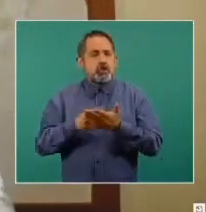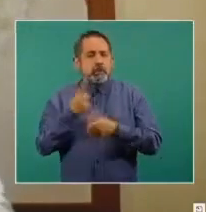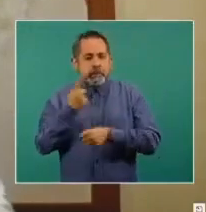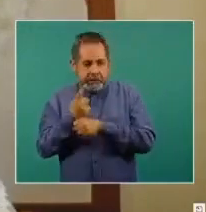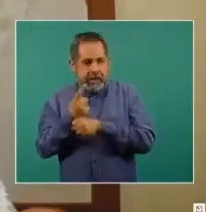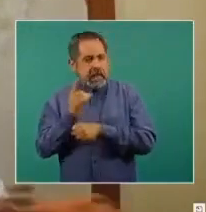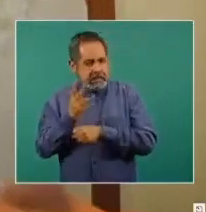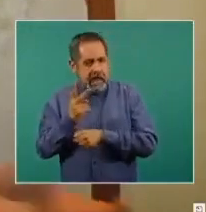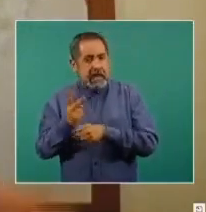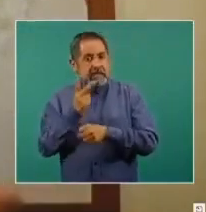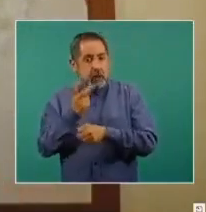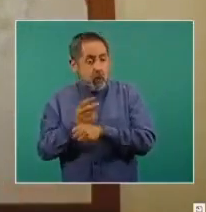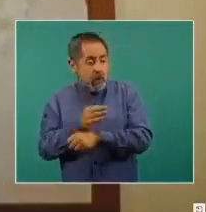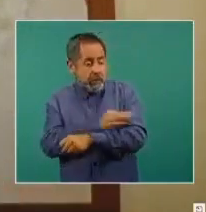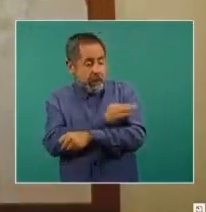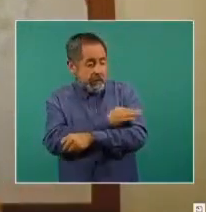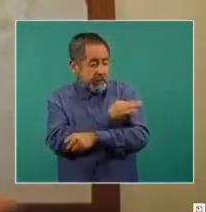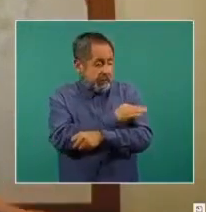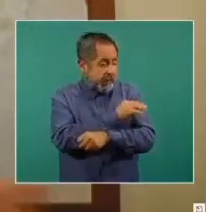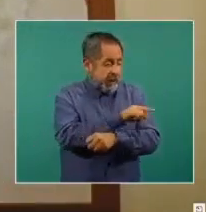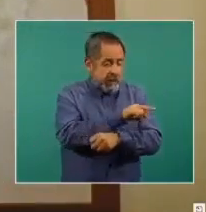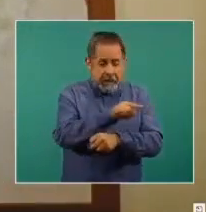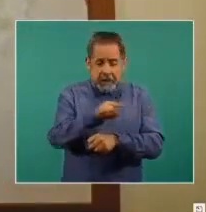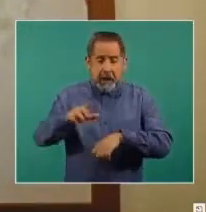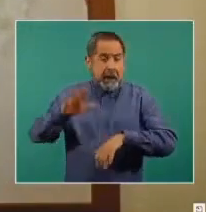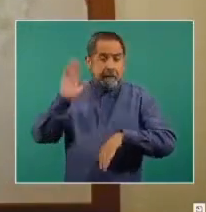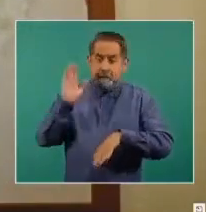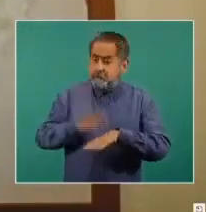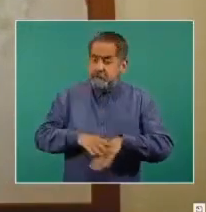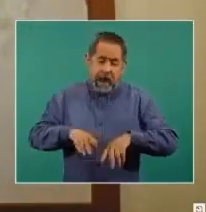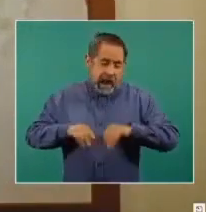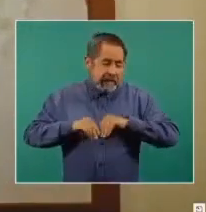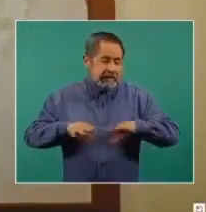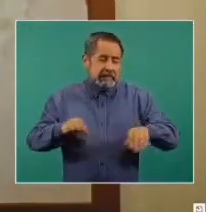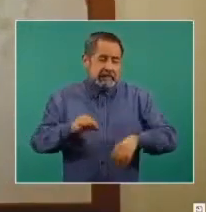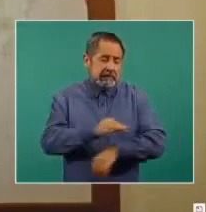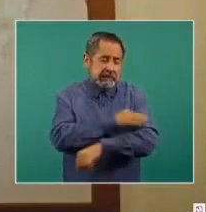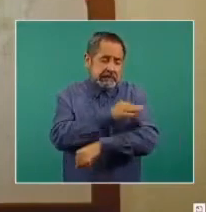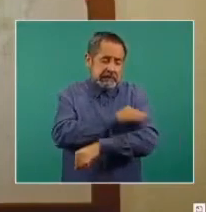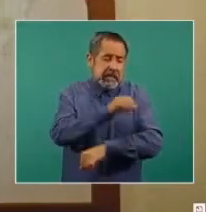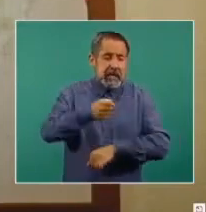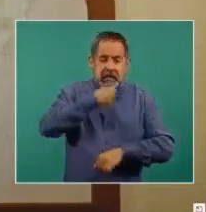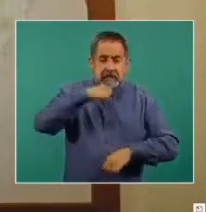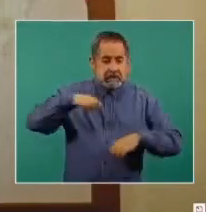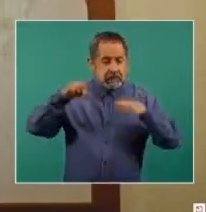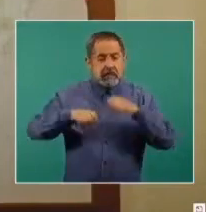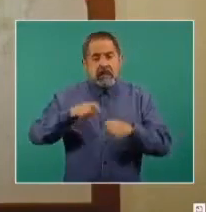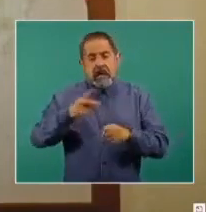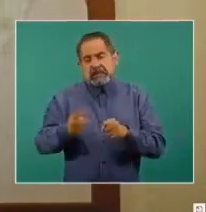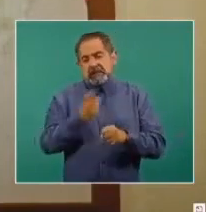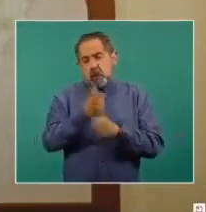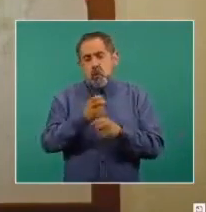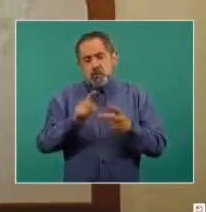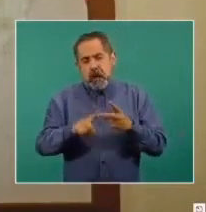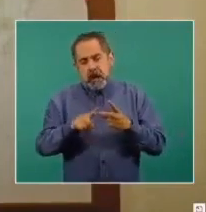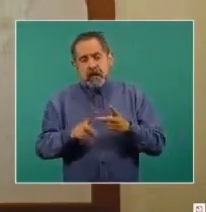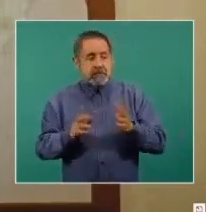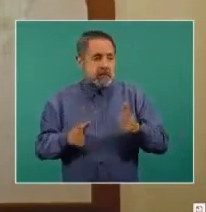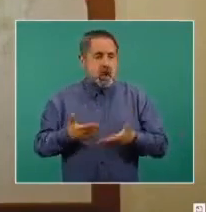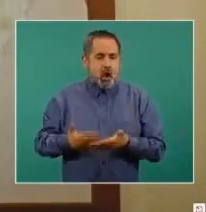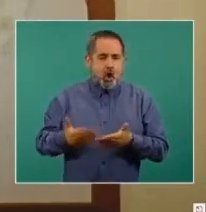los tipos de vacuna, se estarán vacunando ya en mayores cantidades adultos mayores con la segunda dosis, pero por el momento